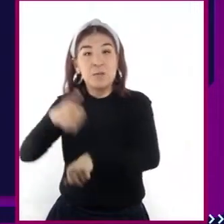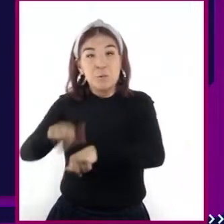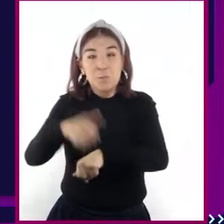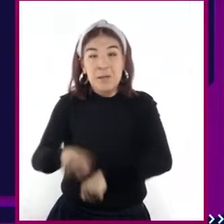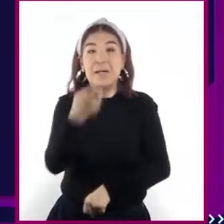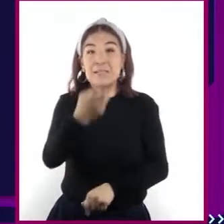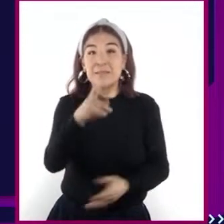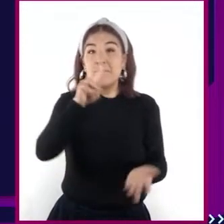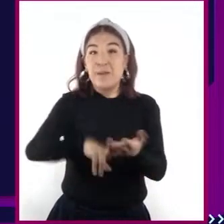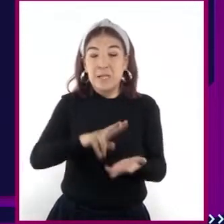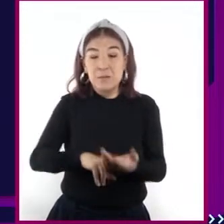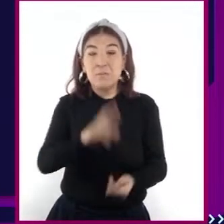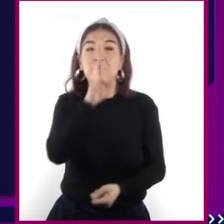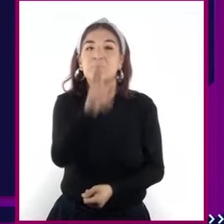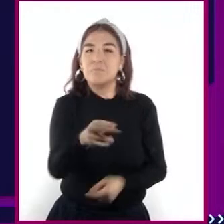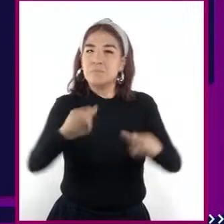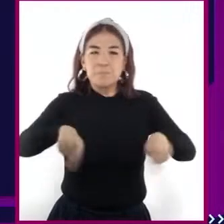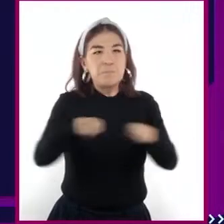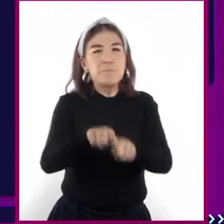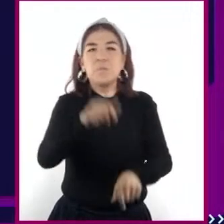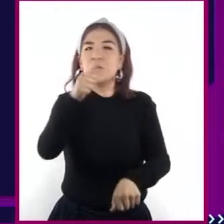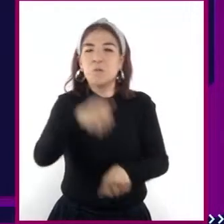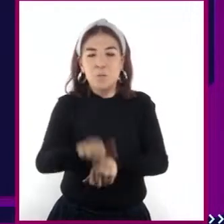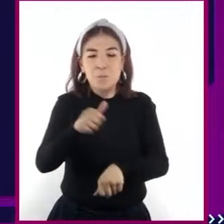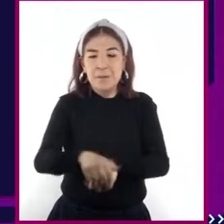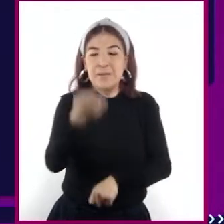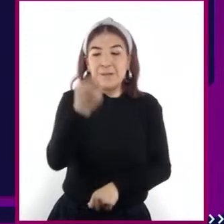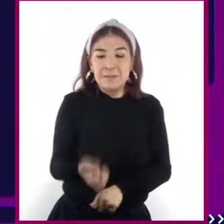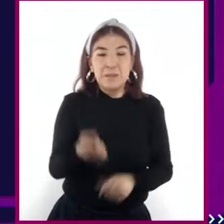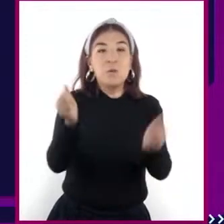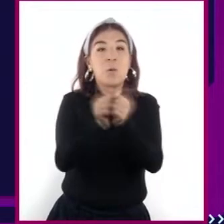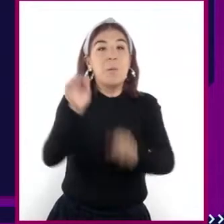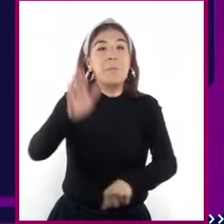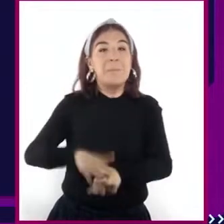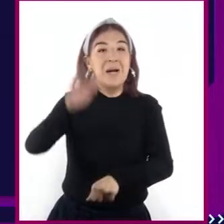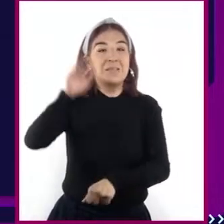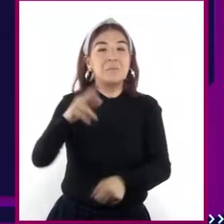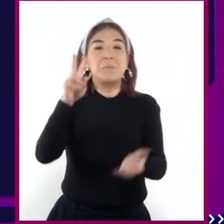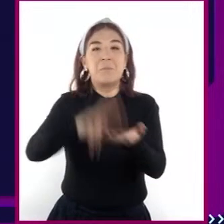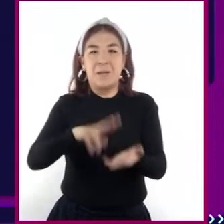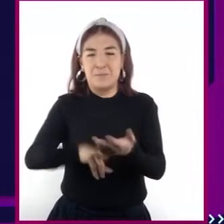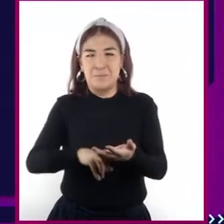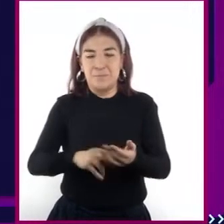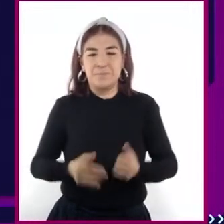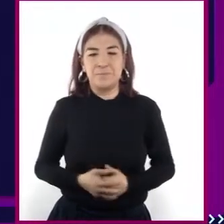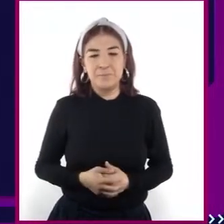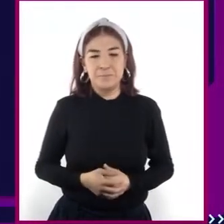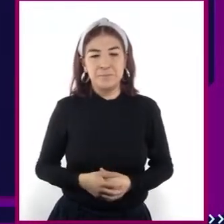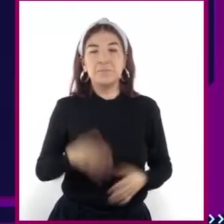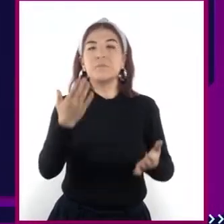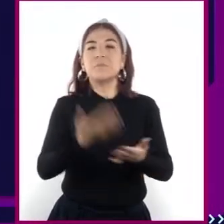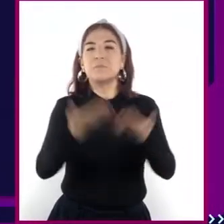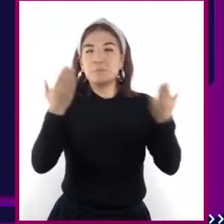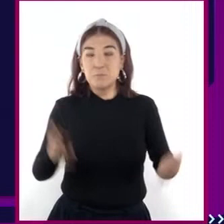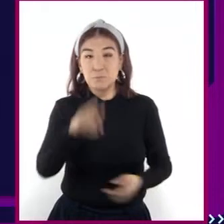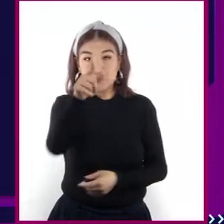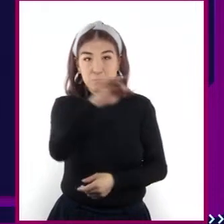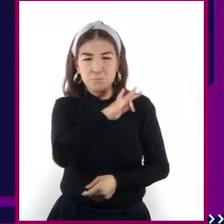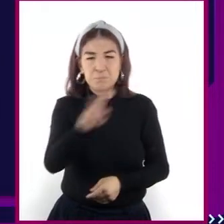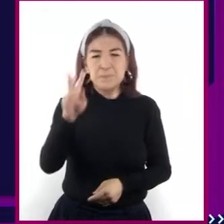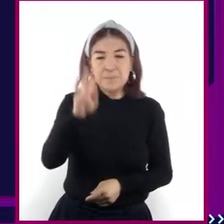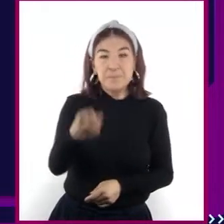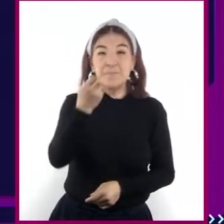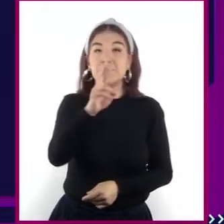y el resultado conserva el signo del número con mayor valor absoluto. Ahora, si podemos comprobar